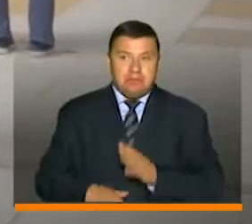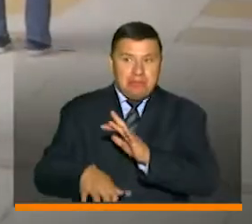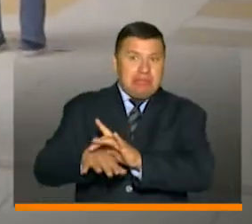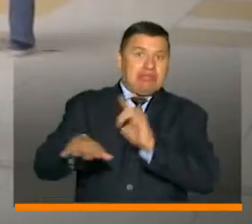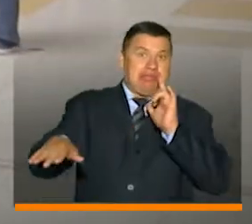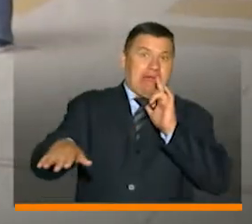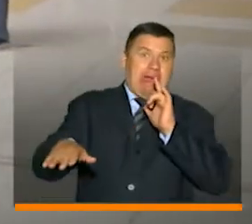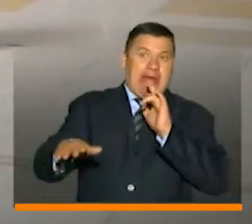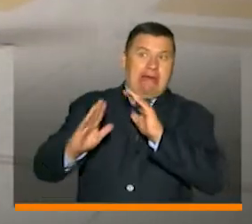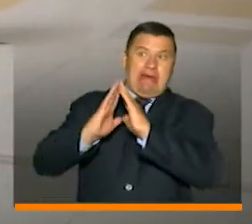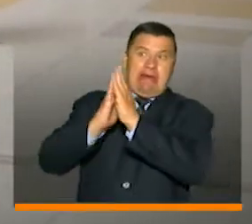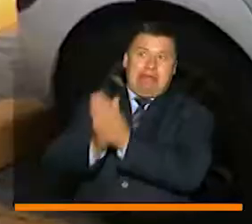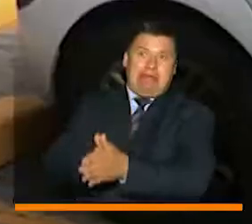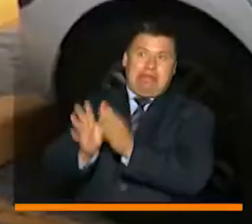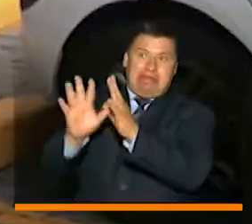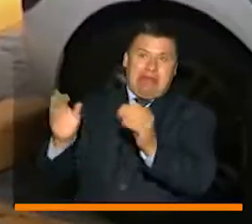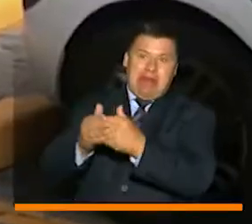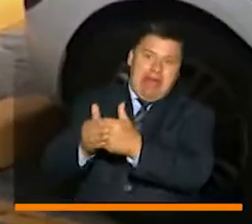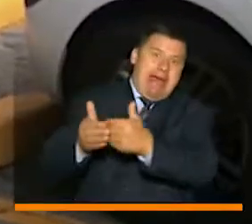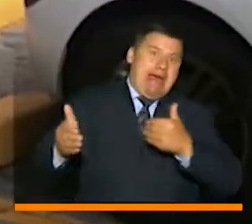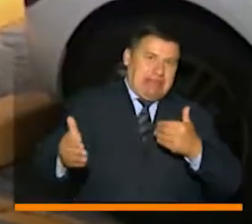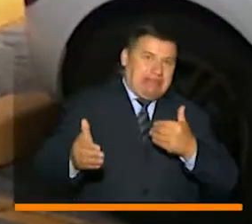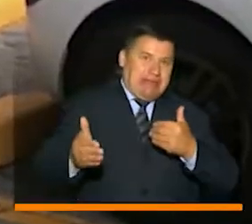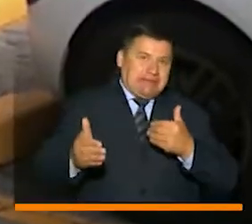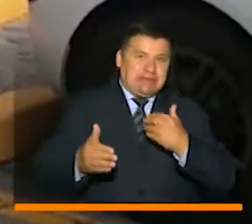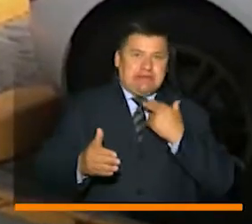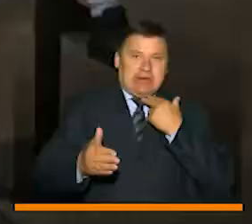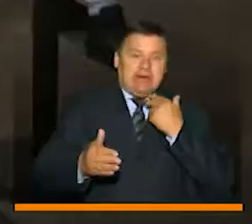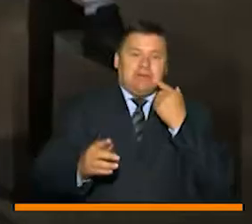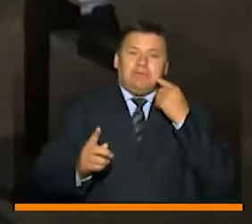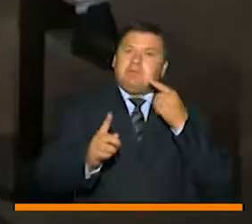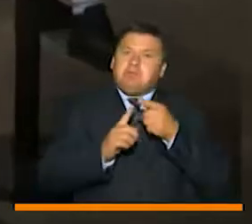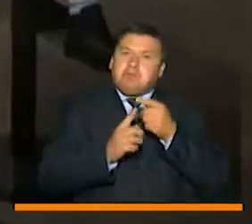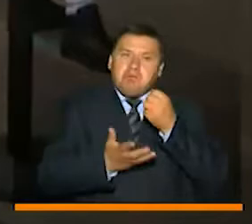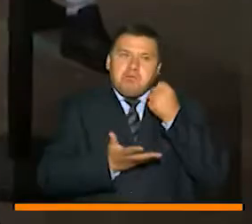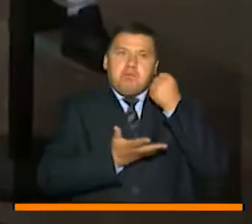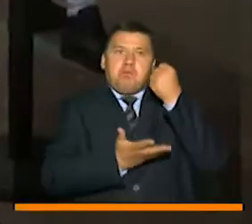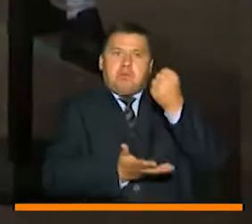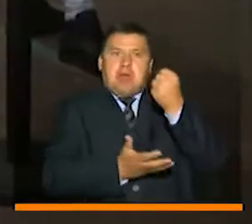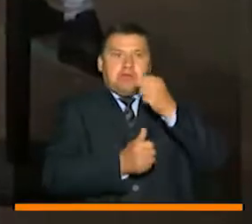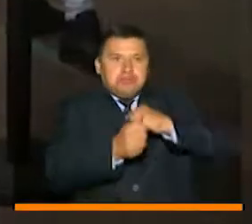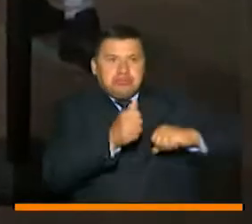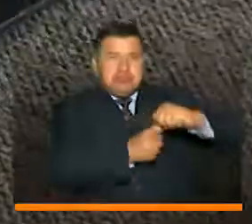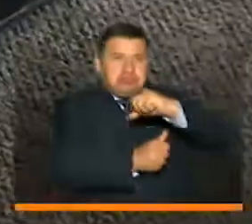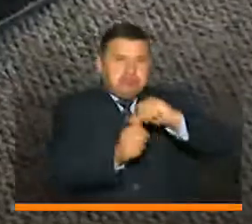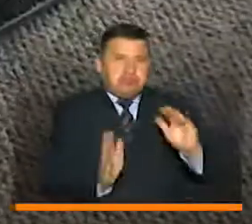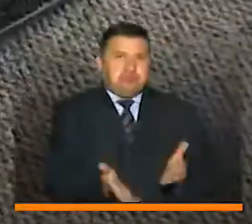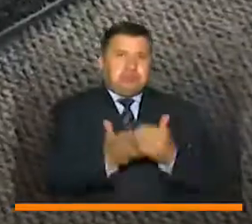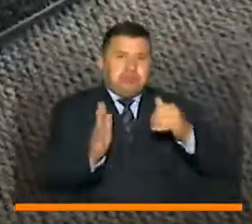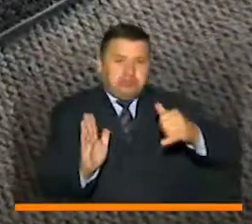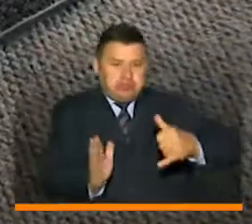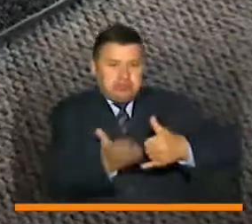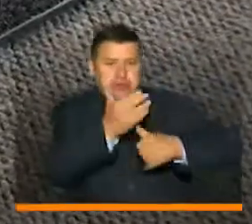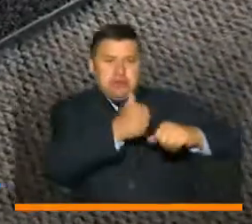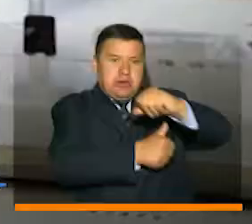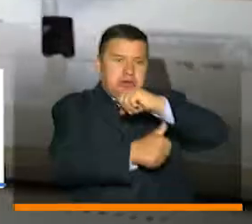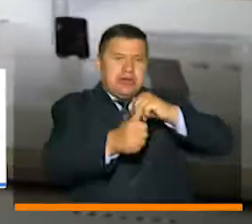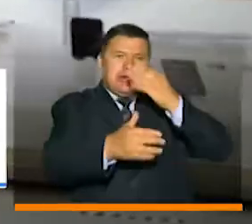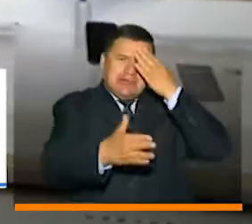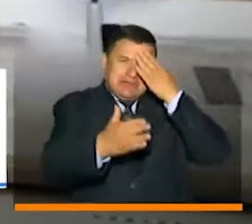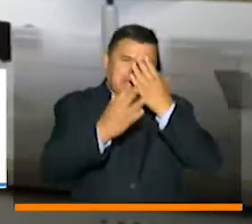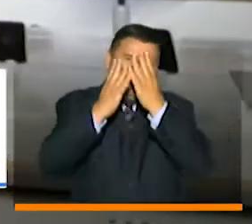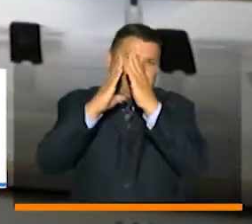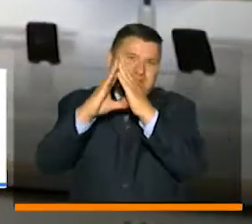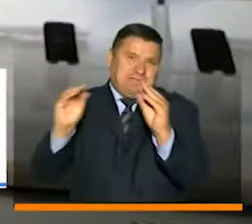Madrúgale a la Navidad y Compra lo Nuestro se proyecta como el vehículo de inyección e impulso a la economía del país durante la época de